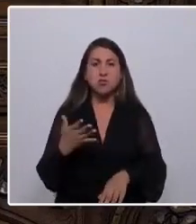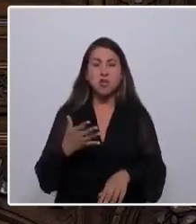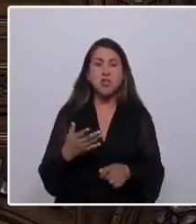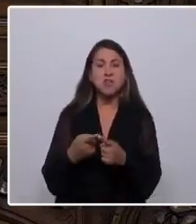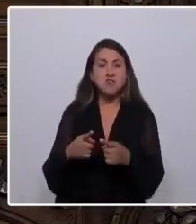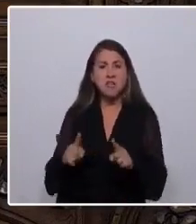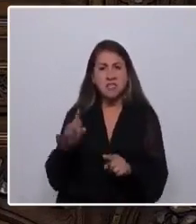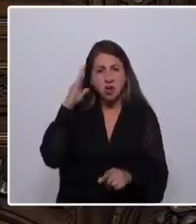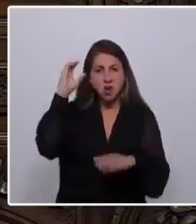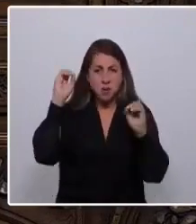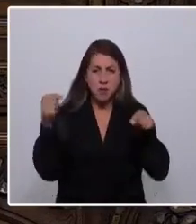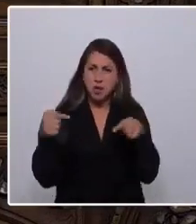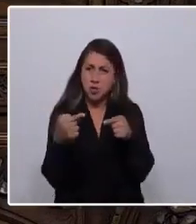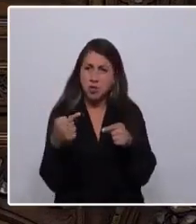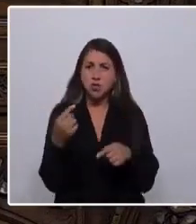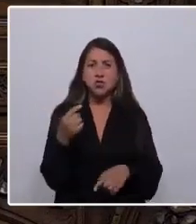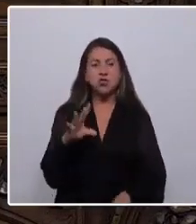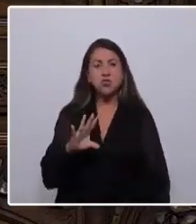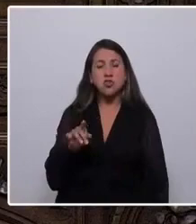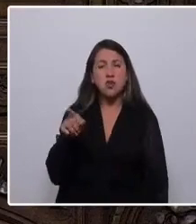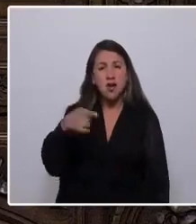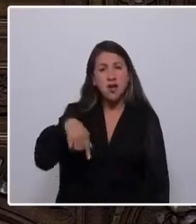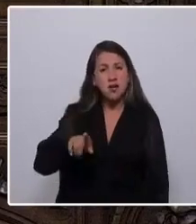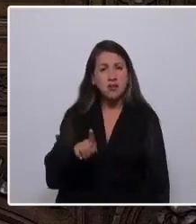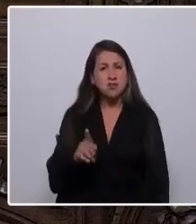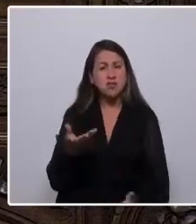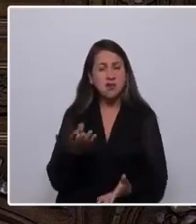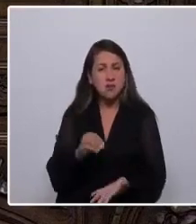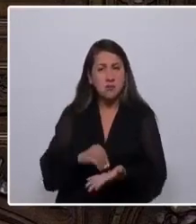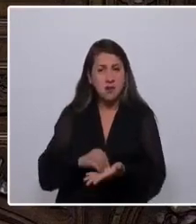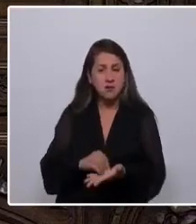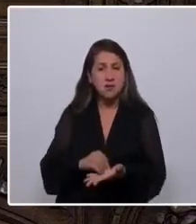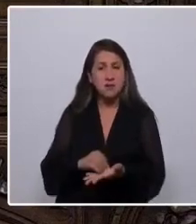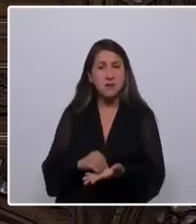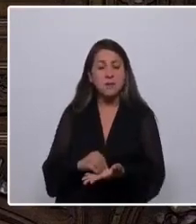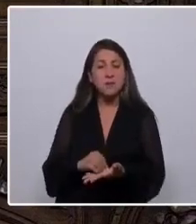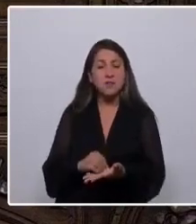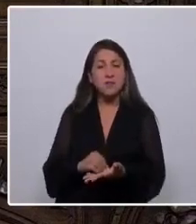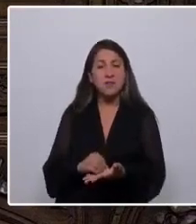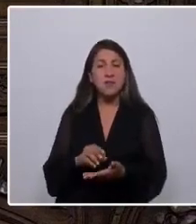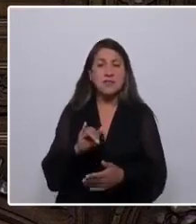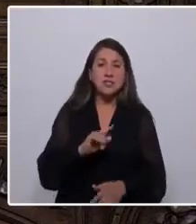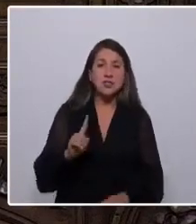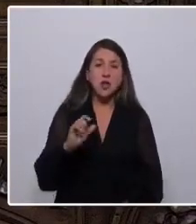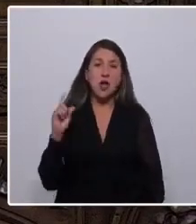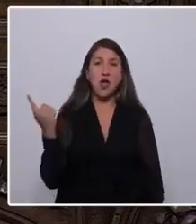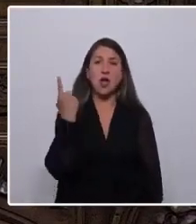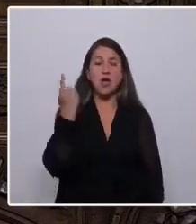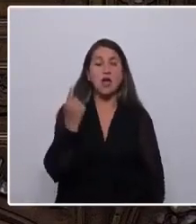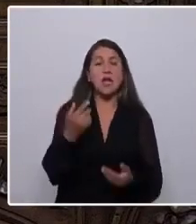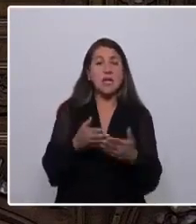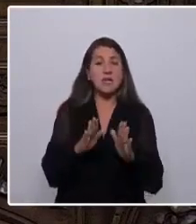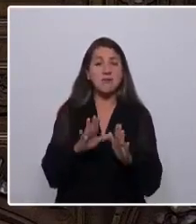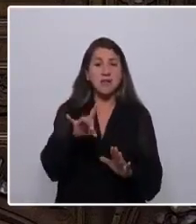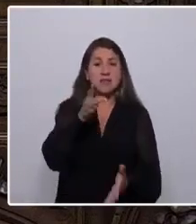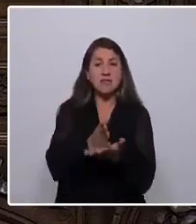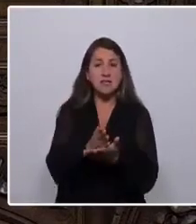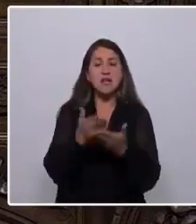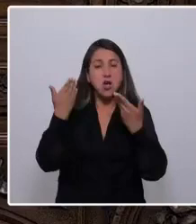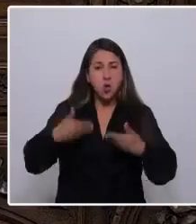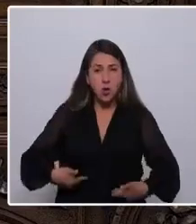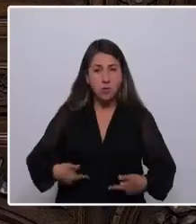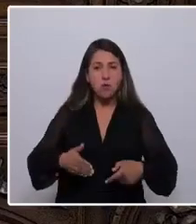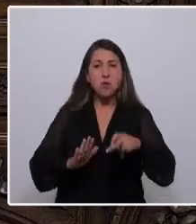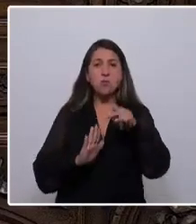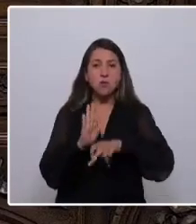de opinión y supeditando a eso, si es que debemos o no ser autónomas y libres para decidir sobre nuestros cuerpos y nuestros proyectos